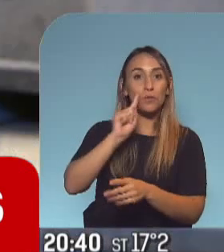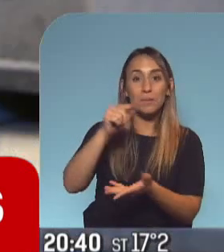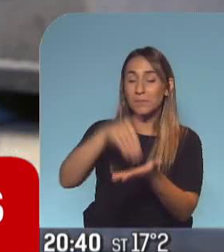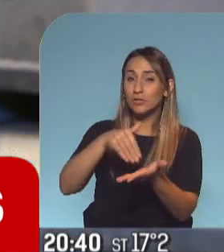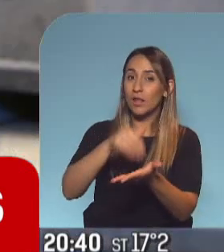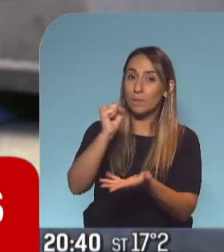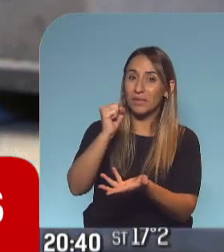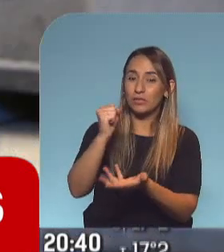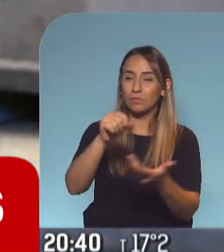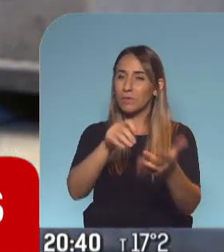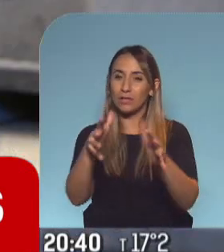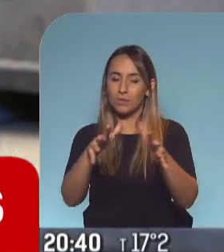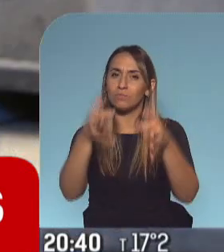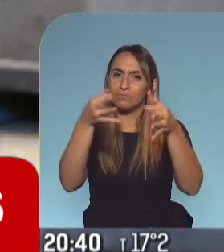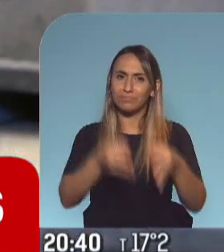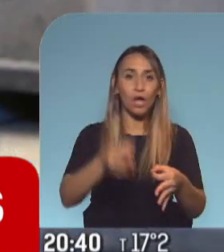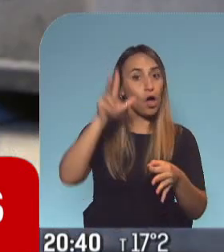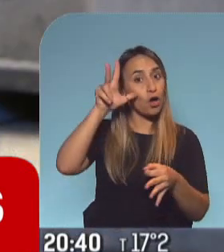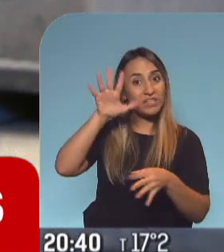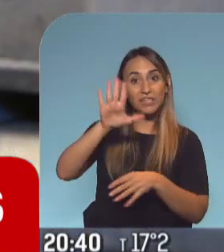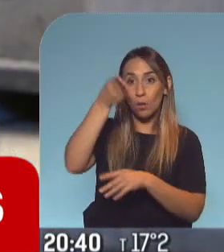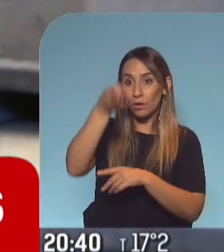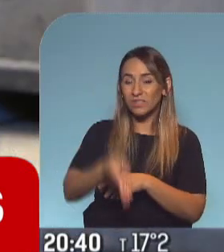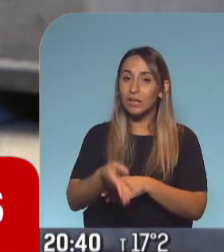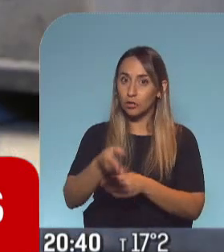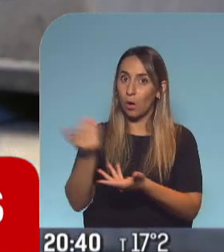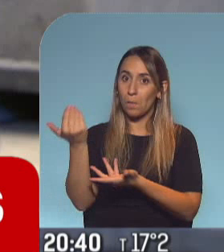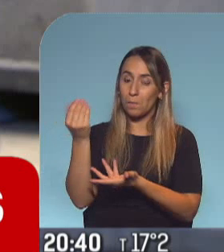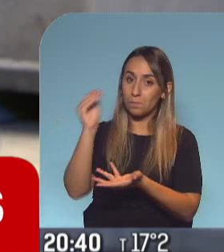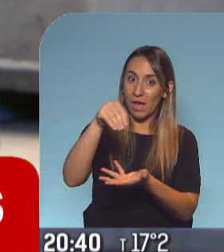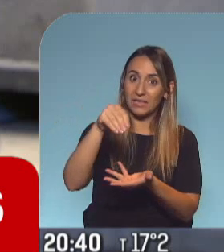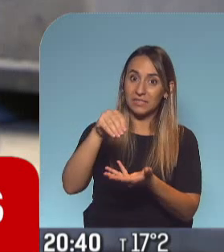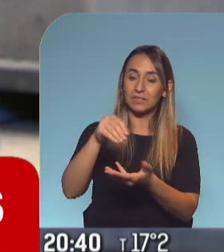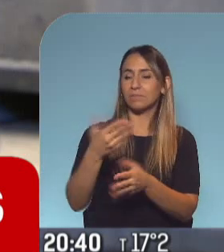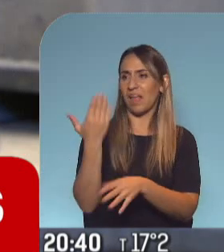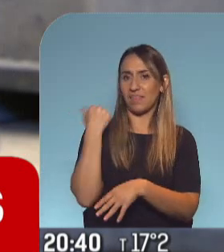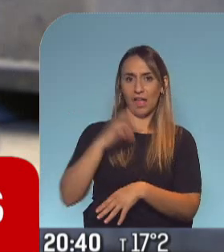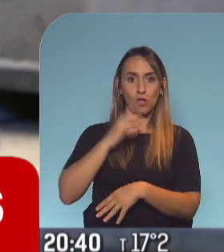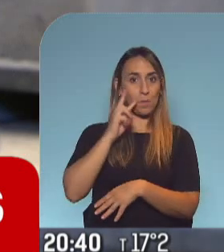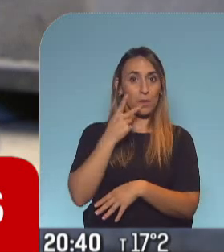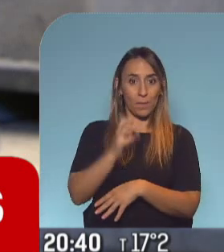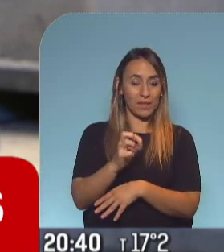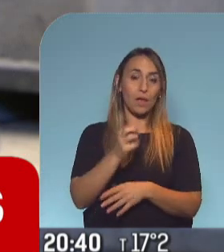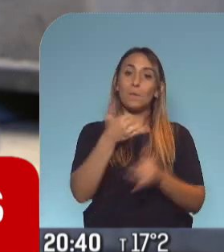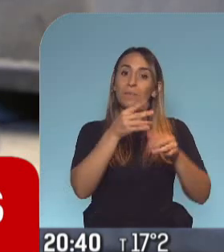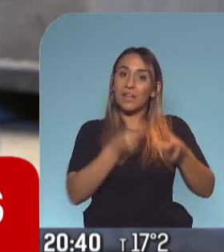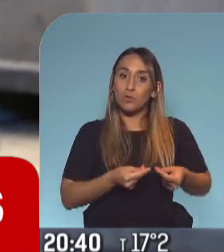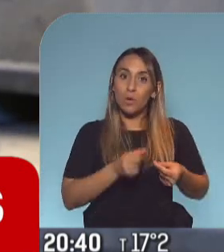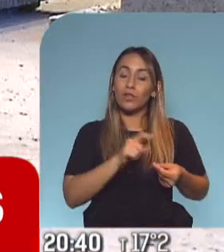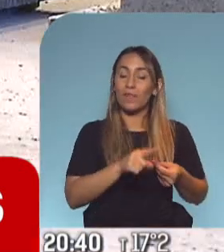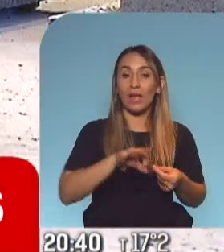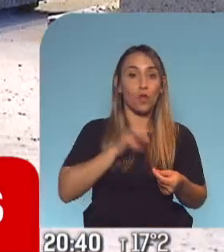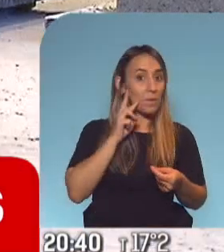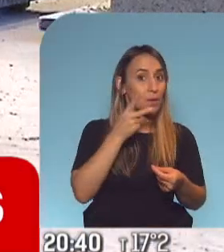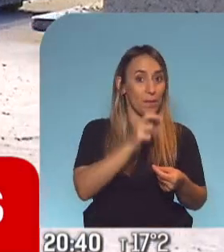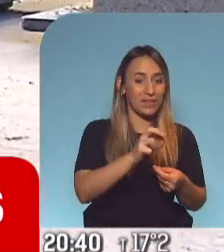un 85% más de lo destinado para 2020, del presupuesto de 2020, que en realidad